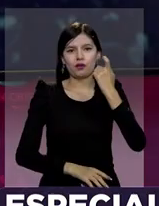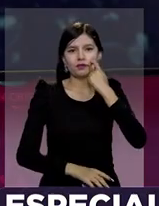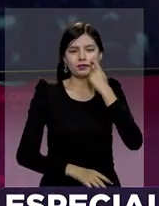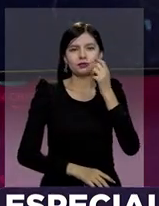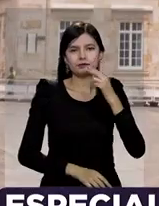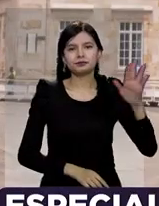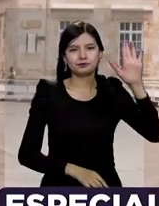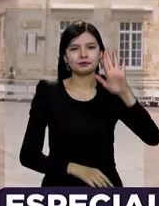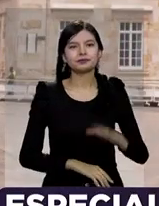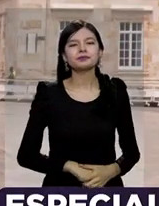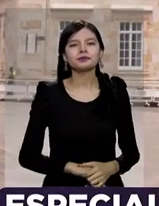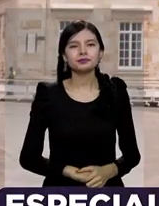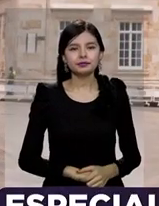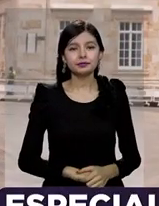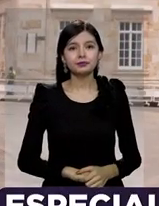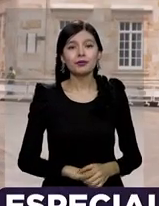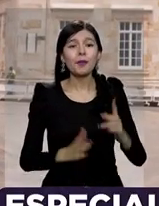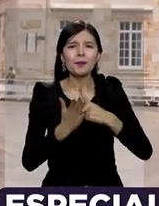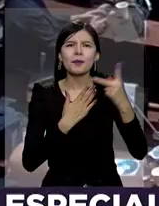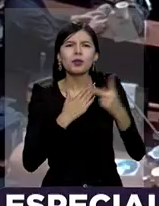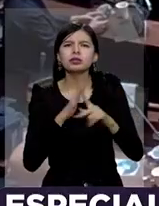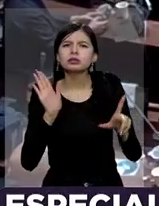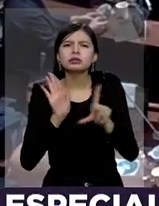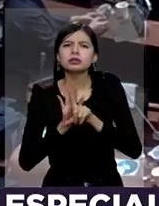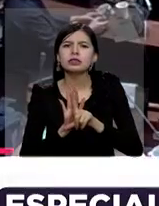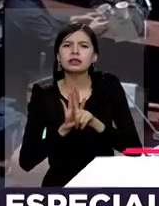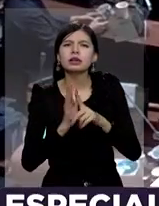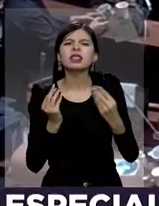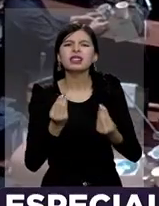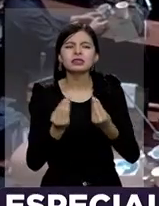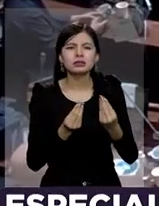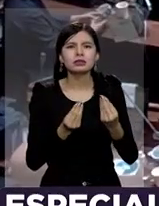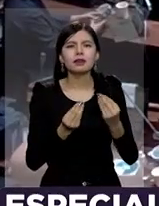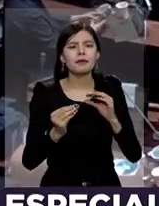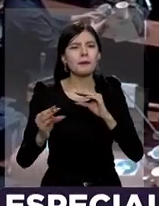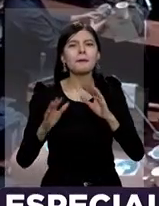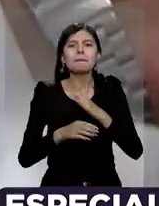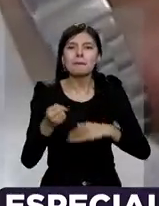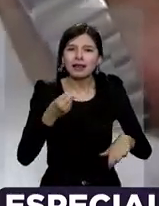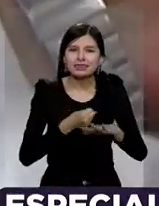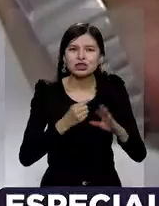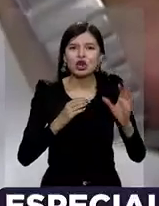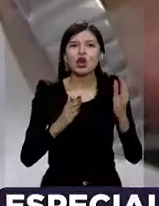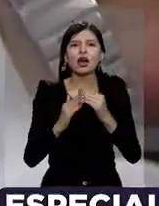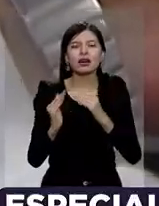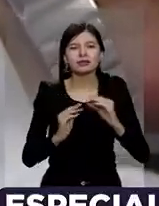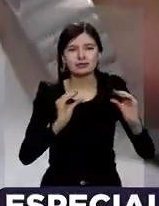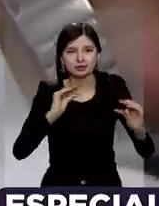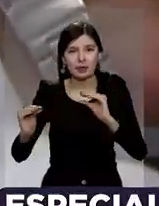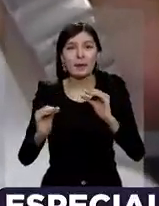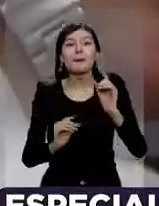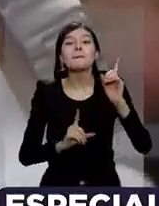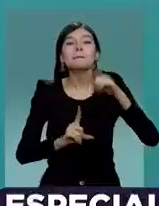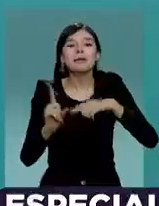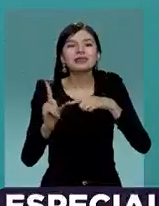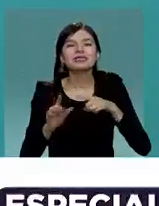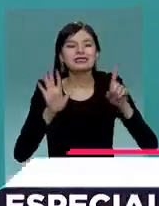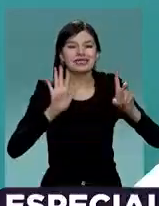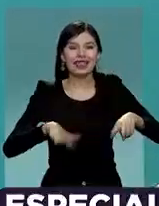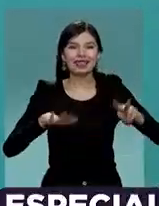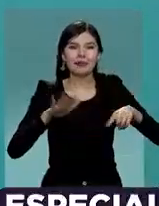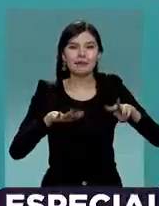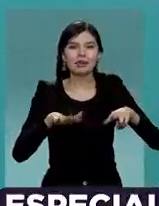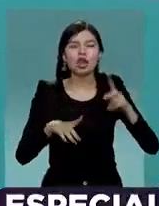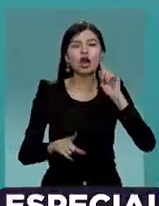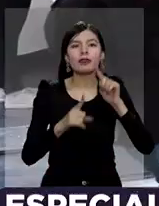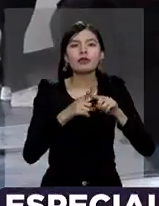Nacional. Los proyectos de ley se refieren a renta básica de emergencia de un salario mínimo mensual por 7 meses para 7,5